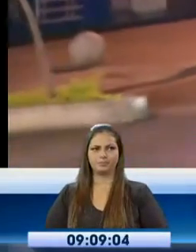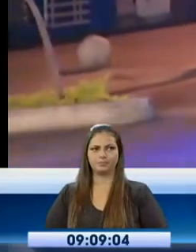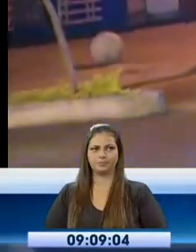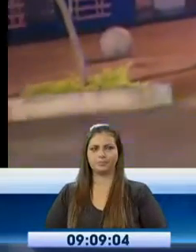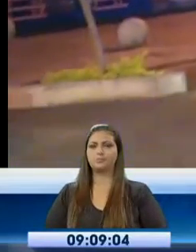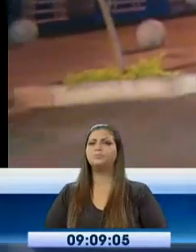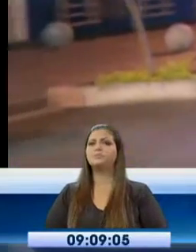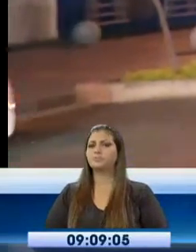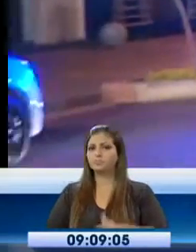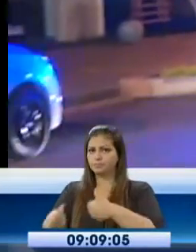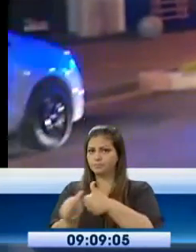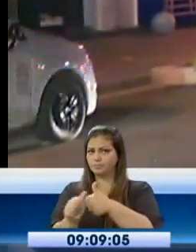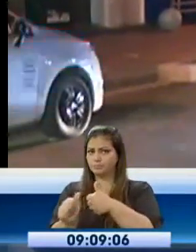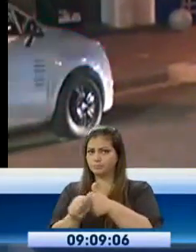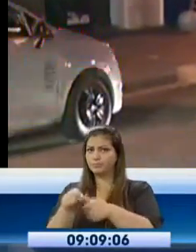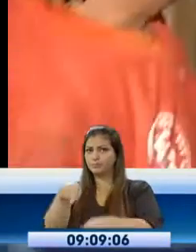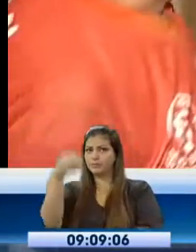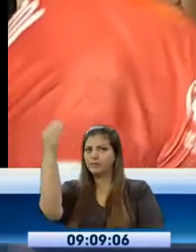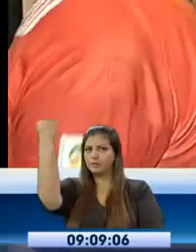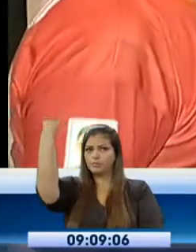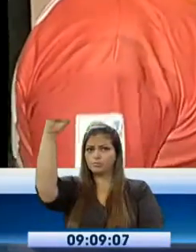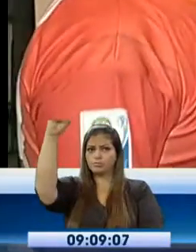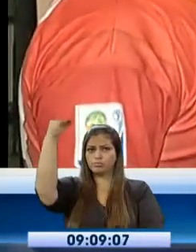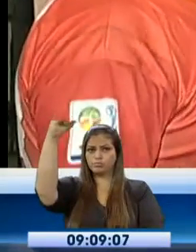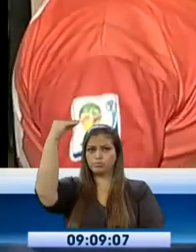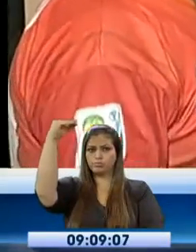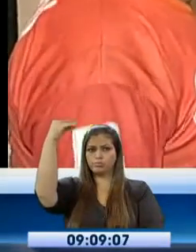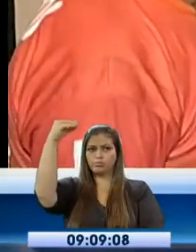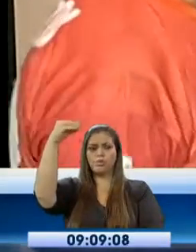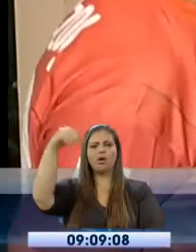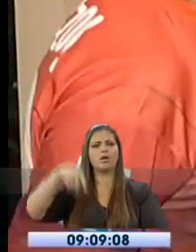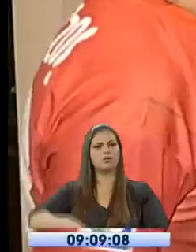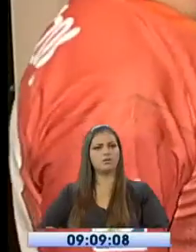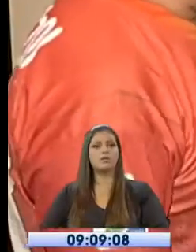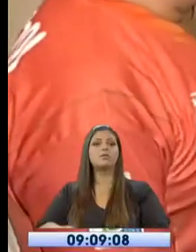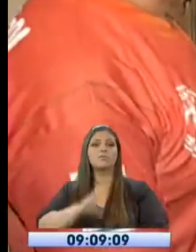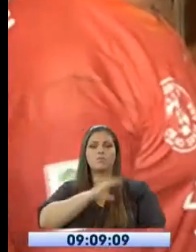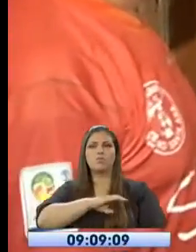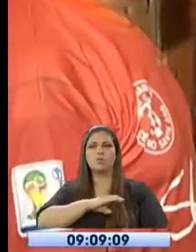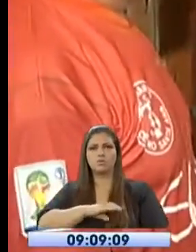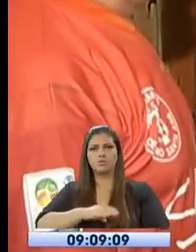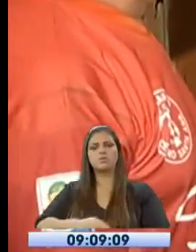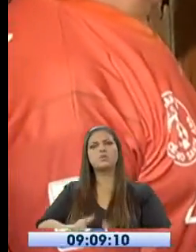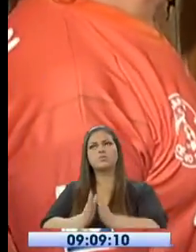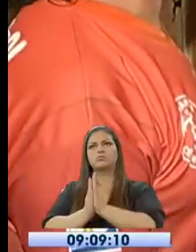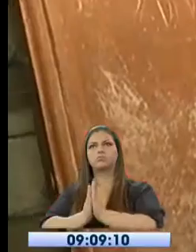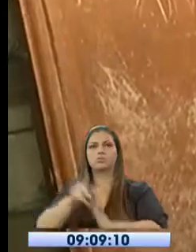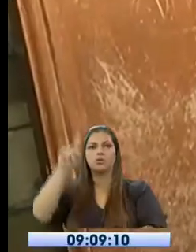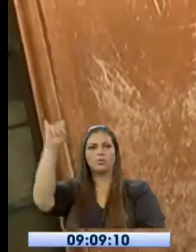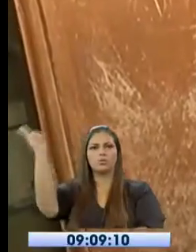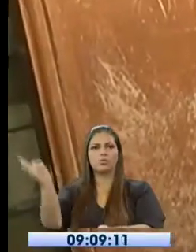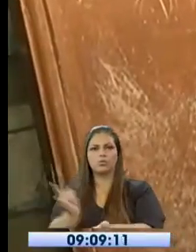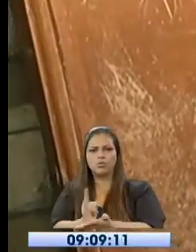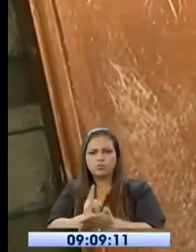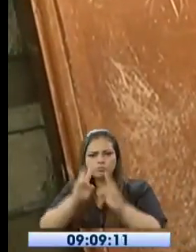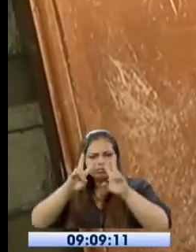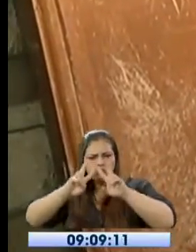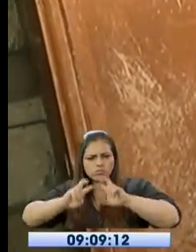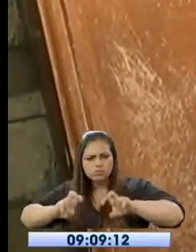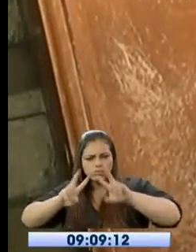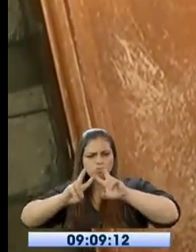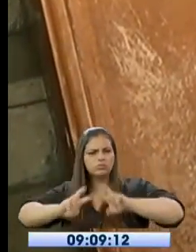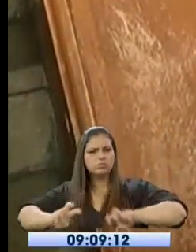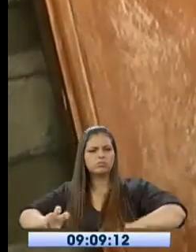está ubicada una cámara de seguridad, cuyo video servirá para las investigaciones.